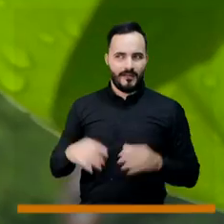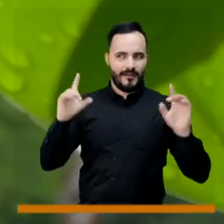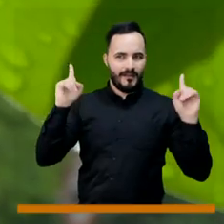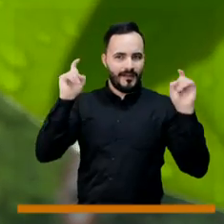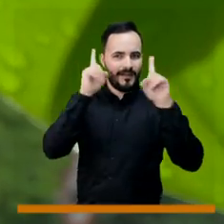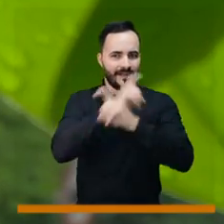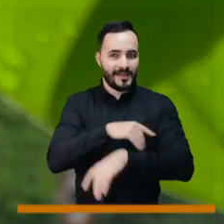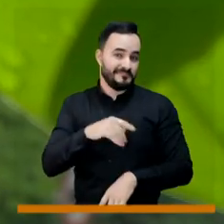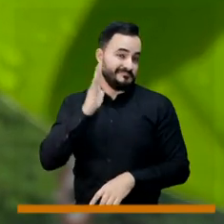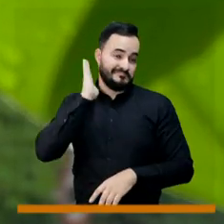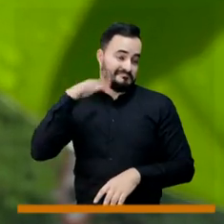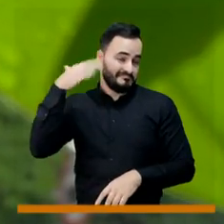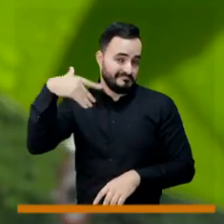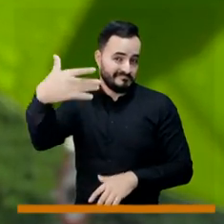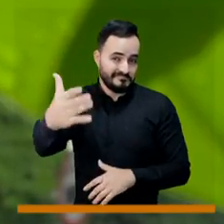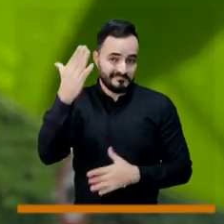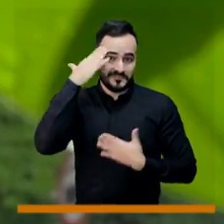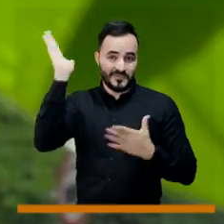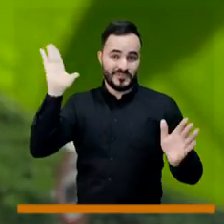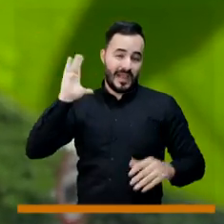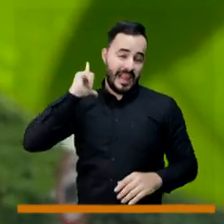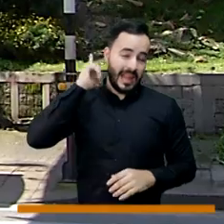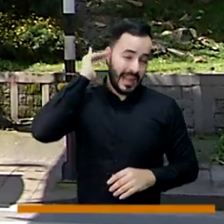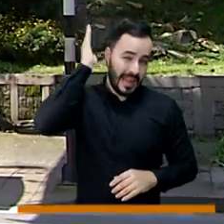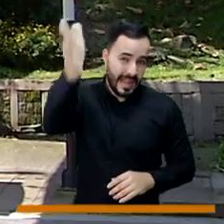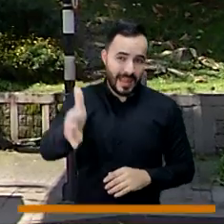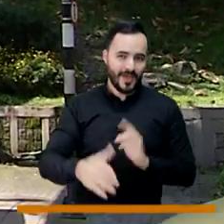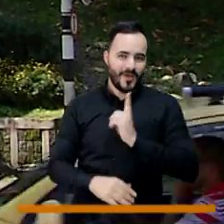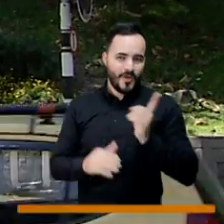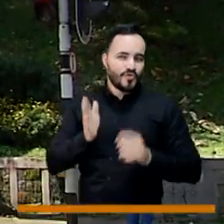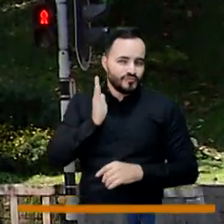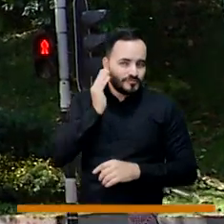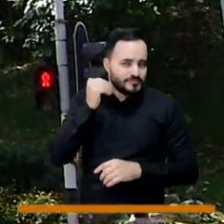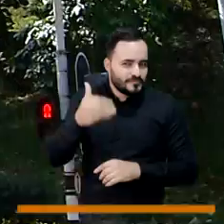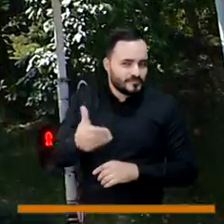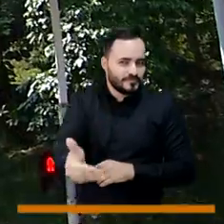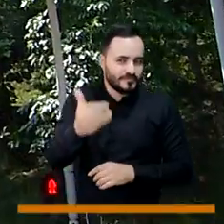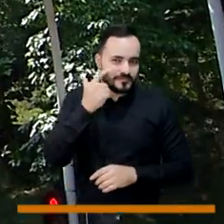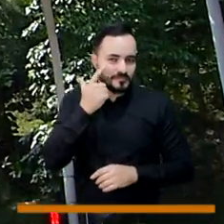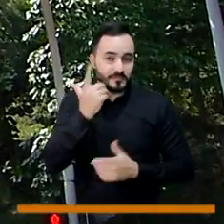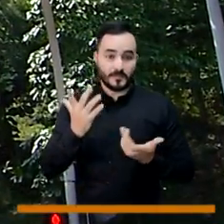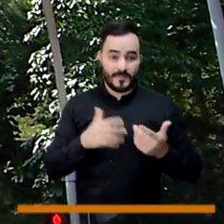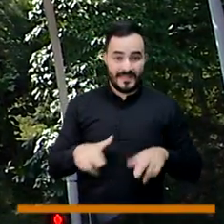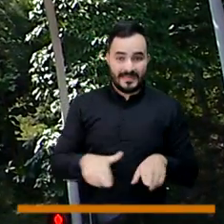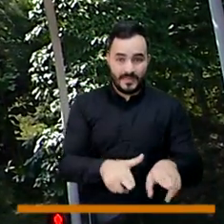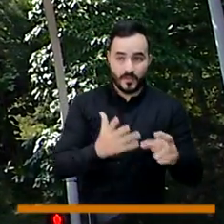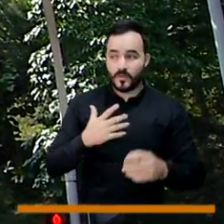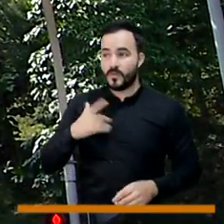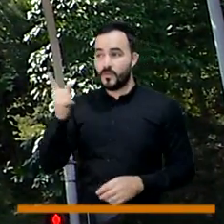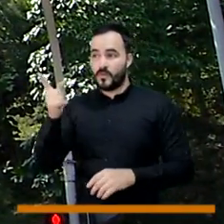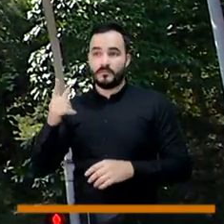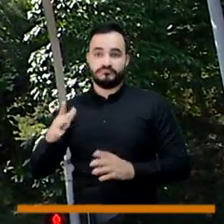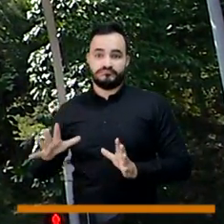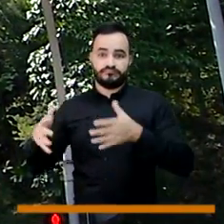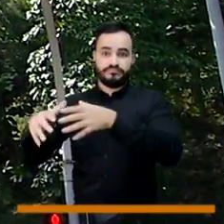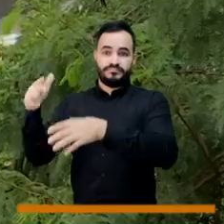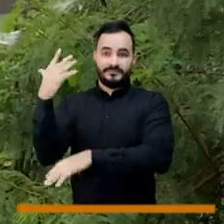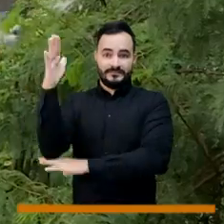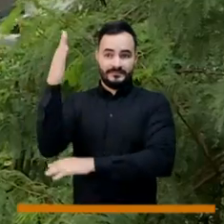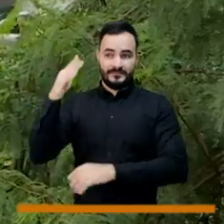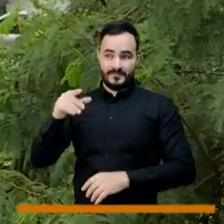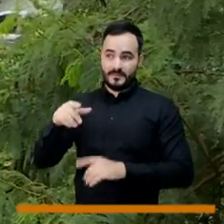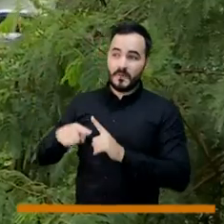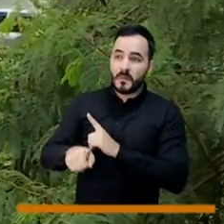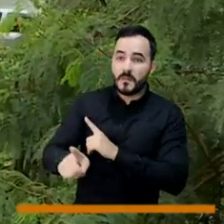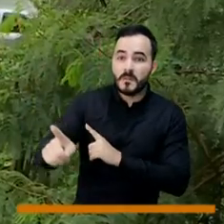del Río. O sea que en un futuro no muy lejano, este pequeño paso, que tal vez es el único verde que existe entre el